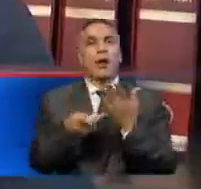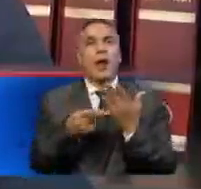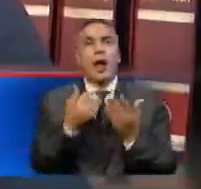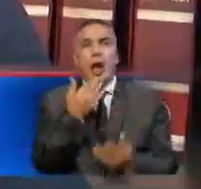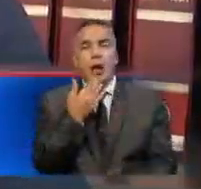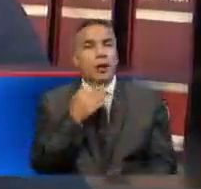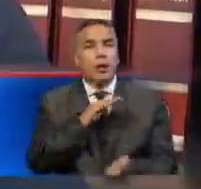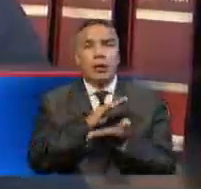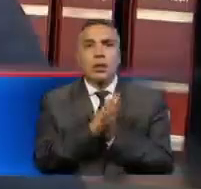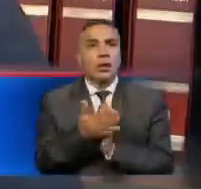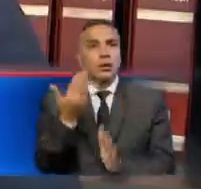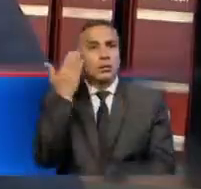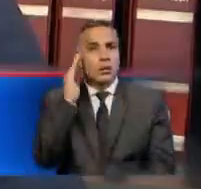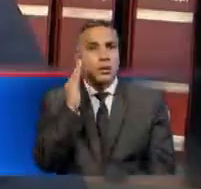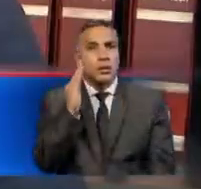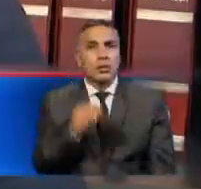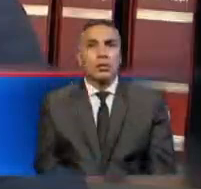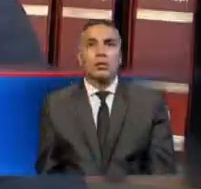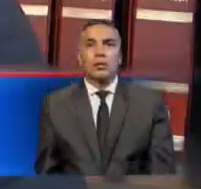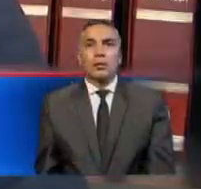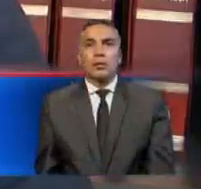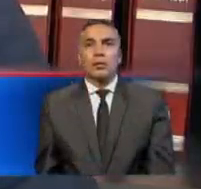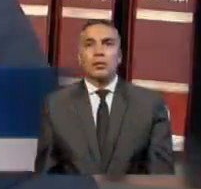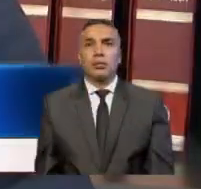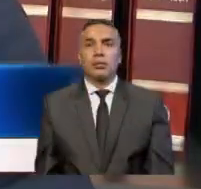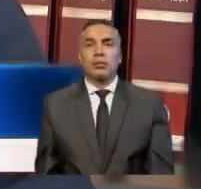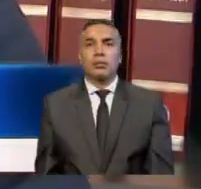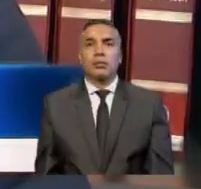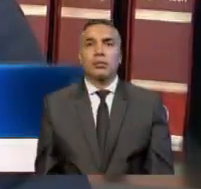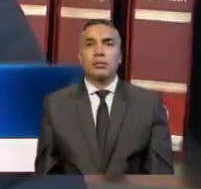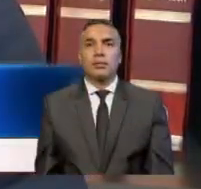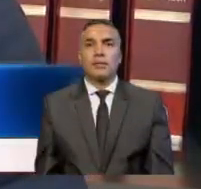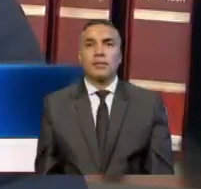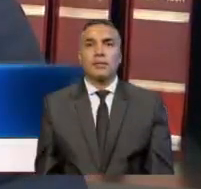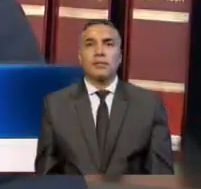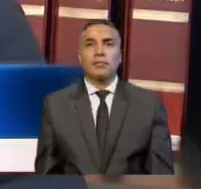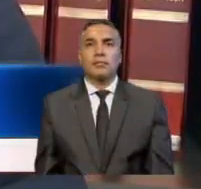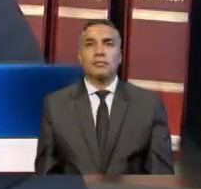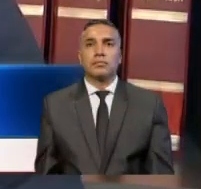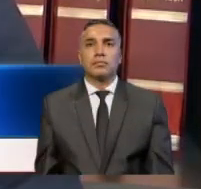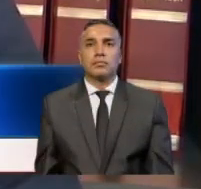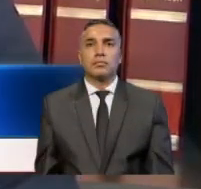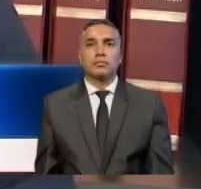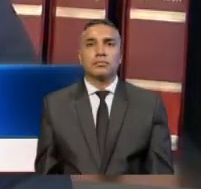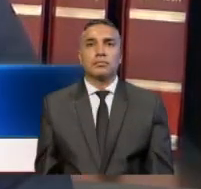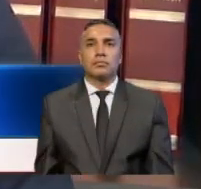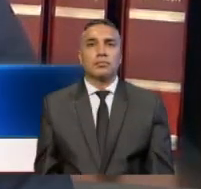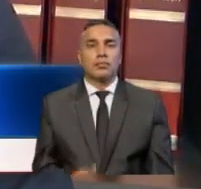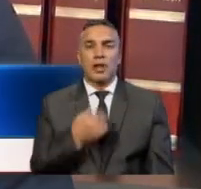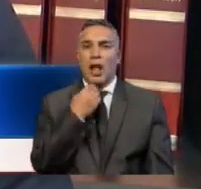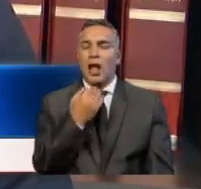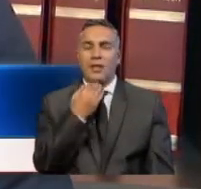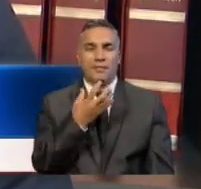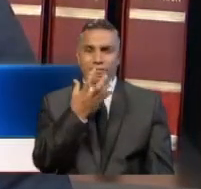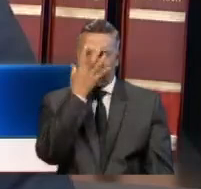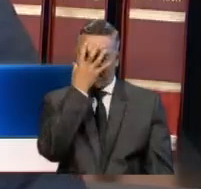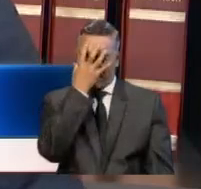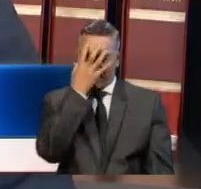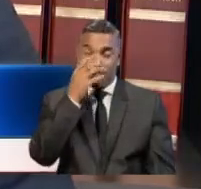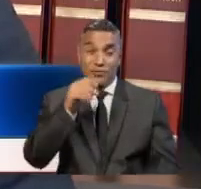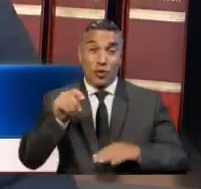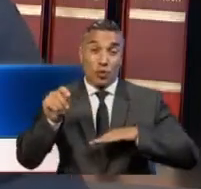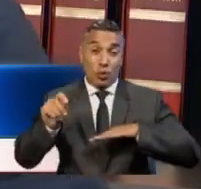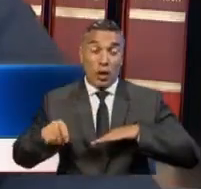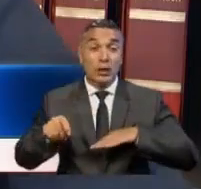que nadie esperó. De manera, yo diría, de manera vergonzosa para el sistema judicial,